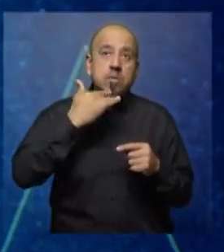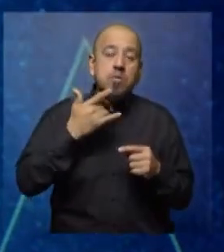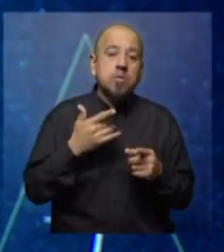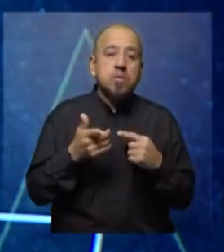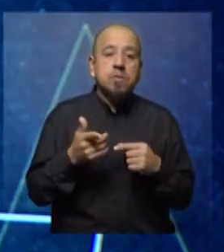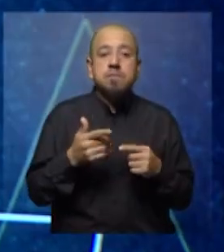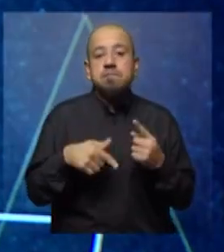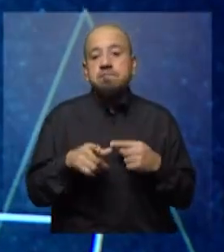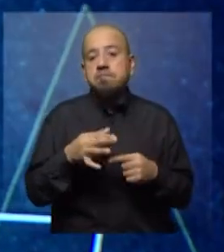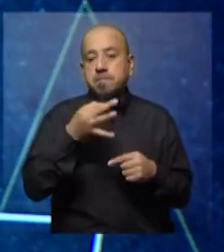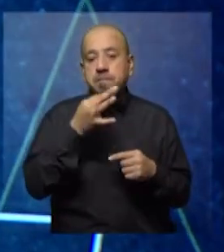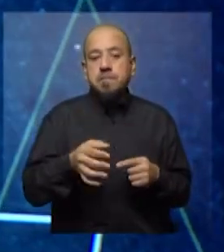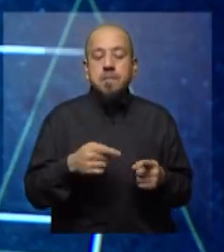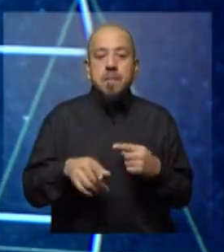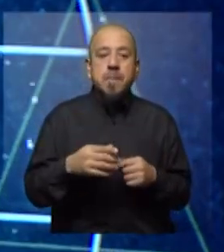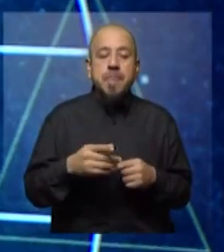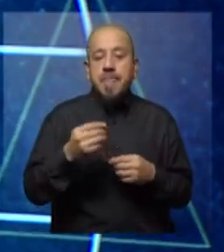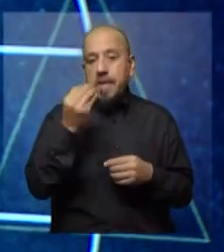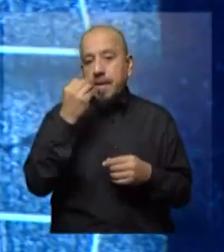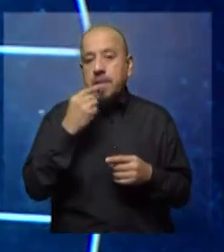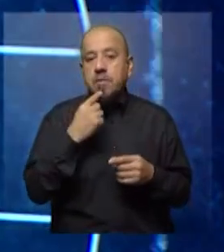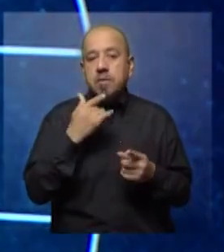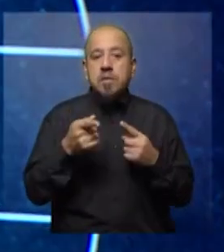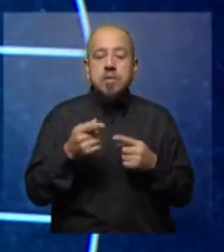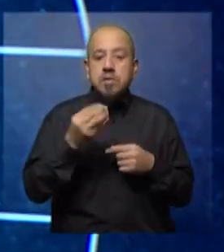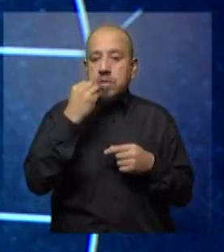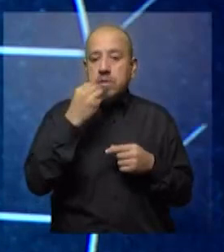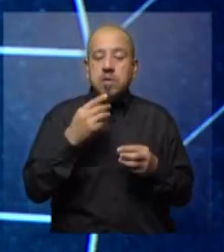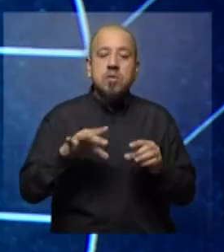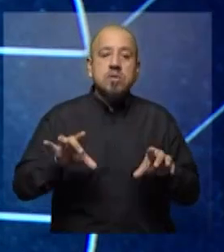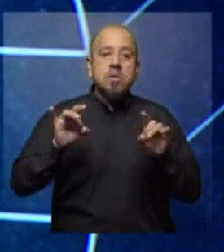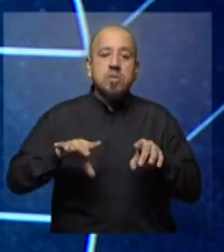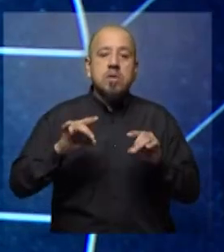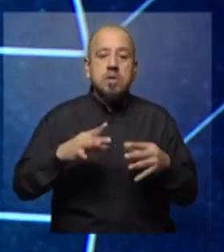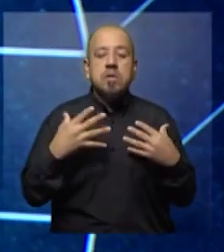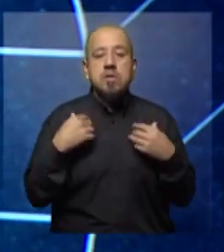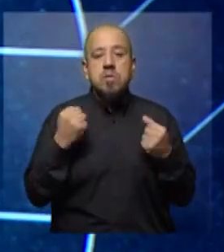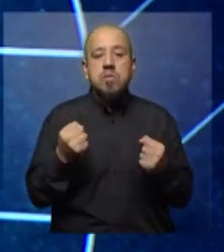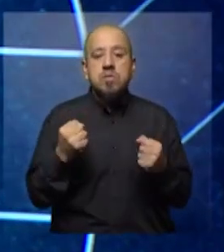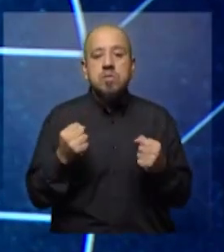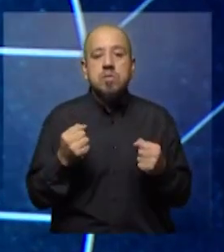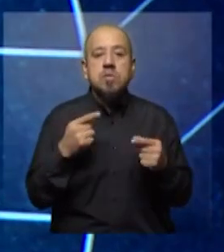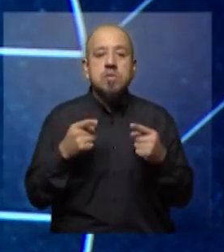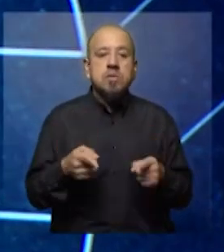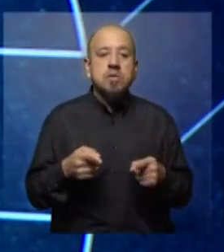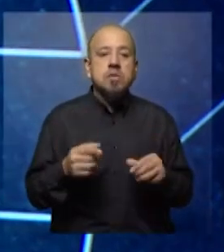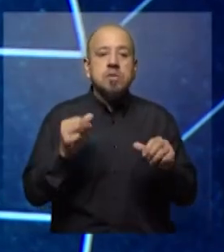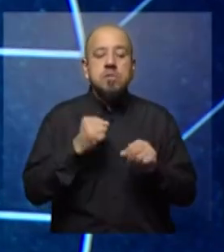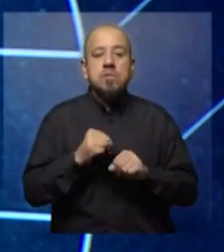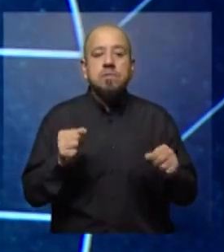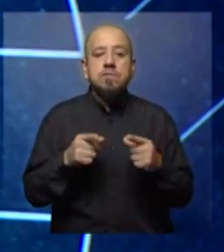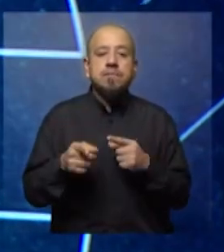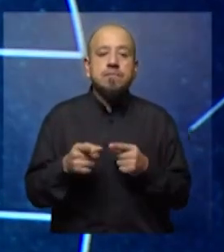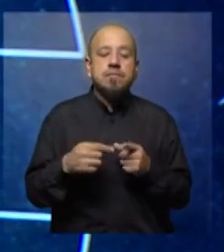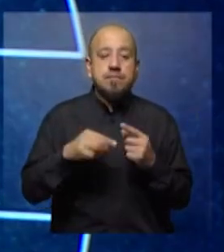determinar que cierto tipo de alimentos como son los alimentos naturales son saludables y de allí puede o